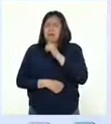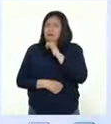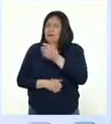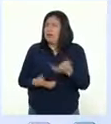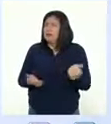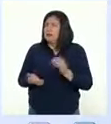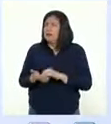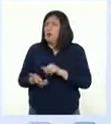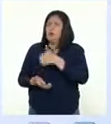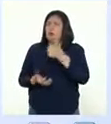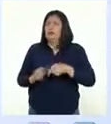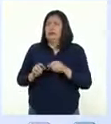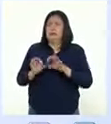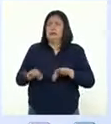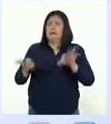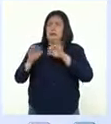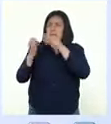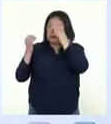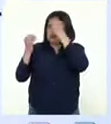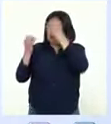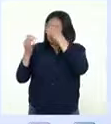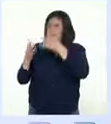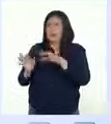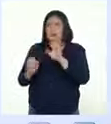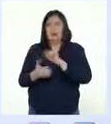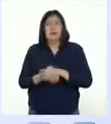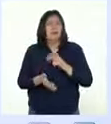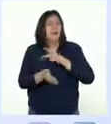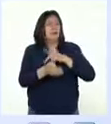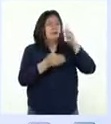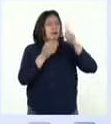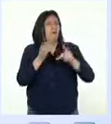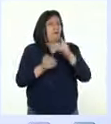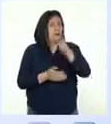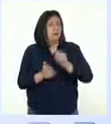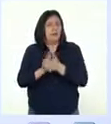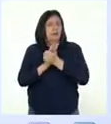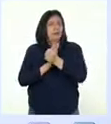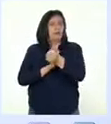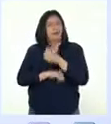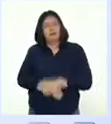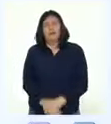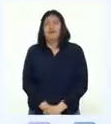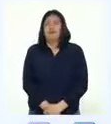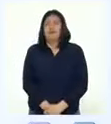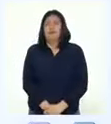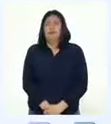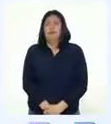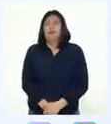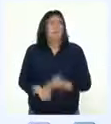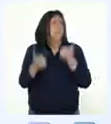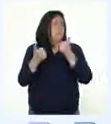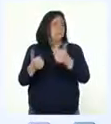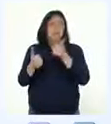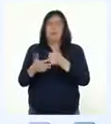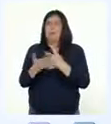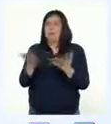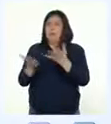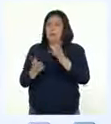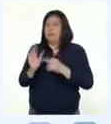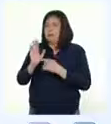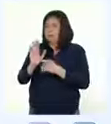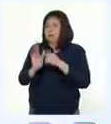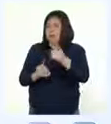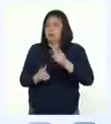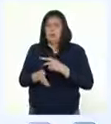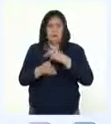queda otra importante fuente de información: los profesionales expertos. Genial. ¿Nos va a